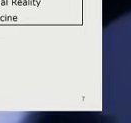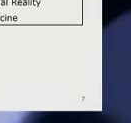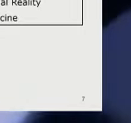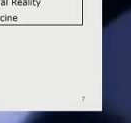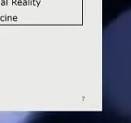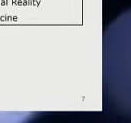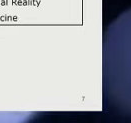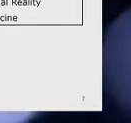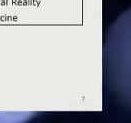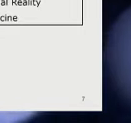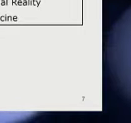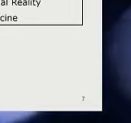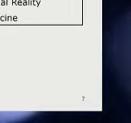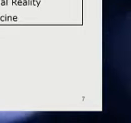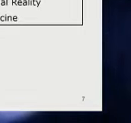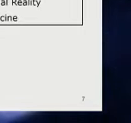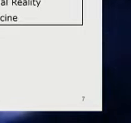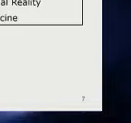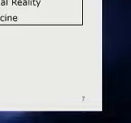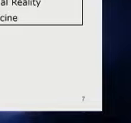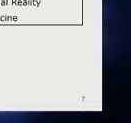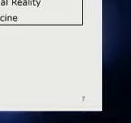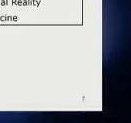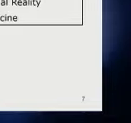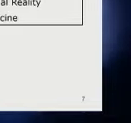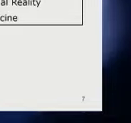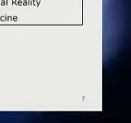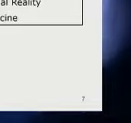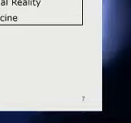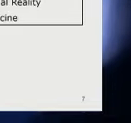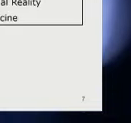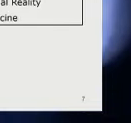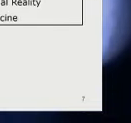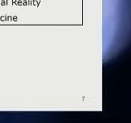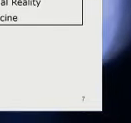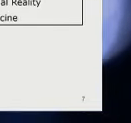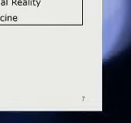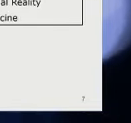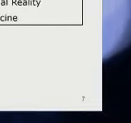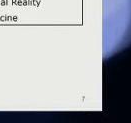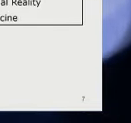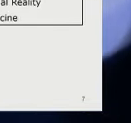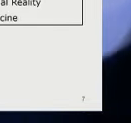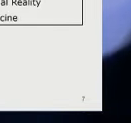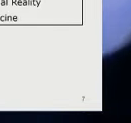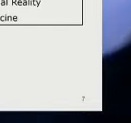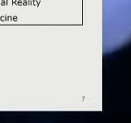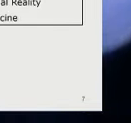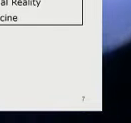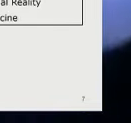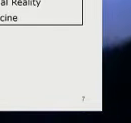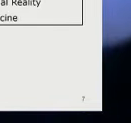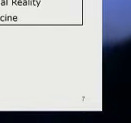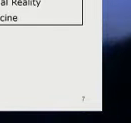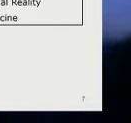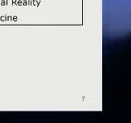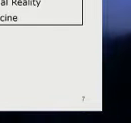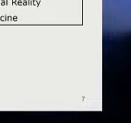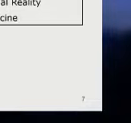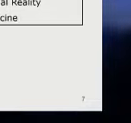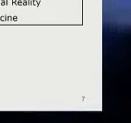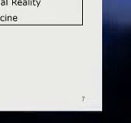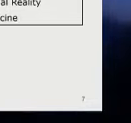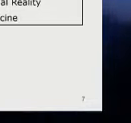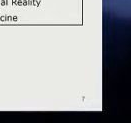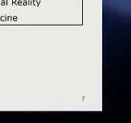queremos en algunos casos las orbitación estacionarias podrán satisfacer